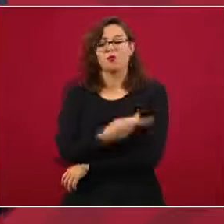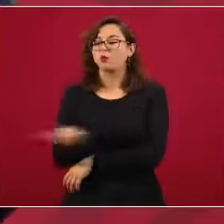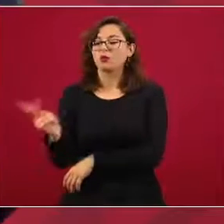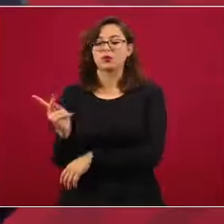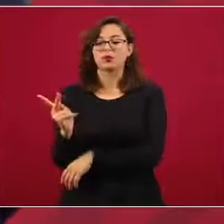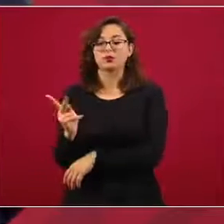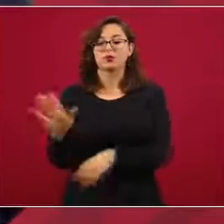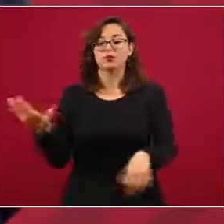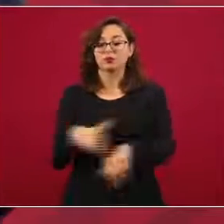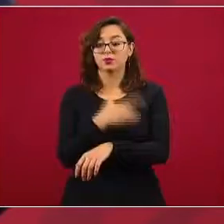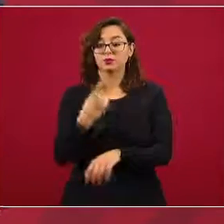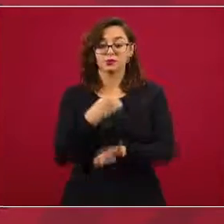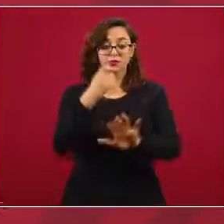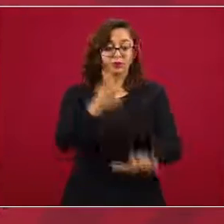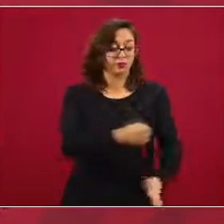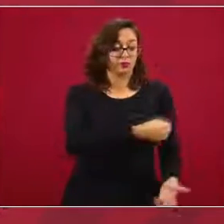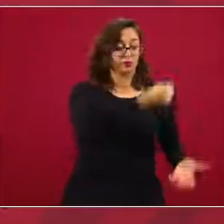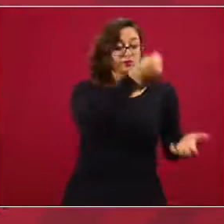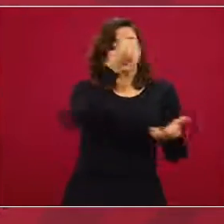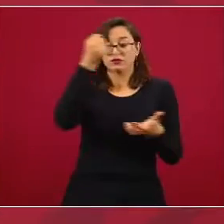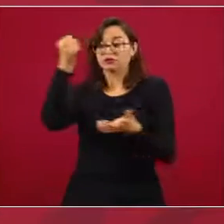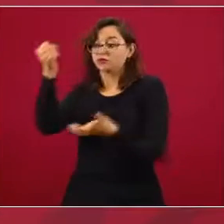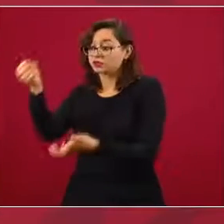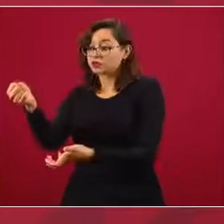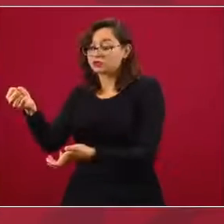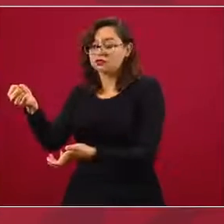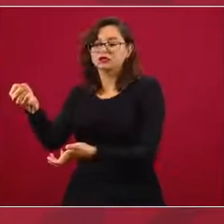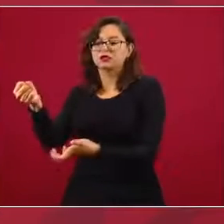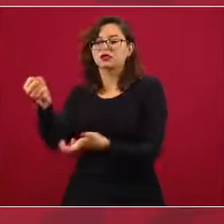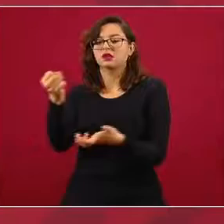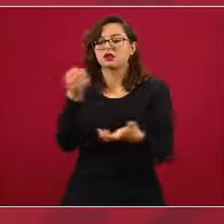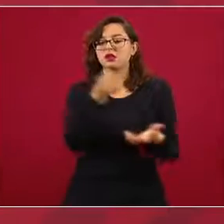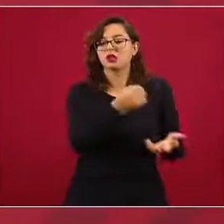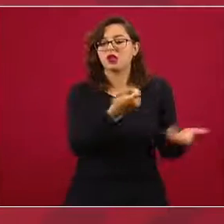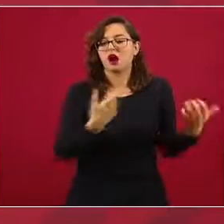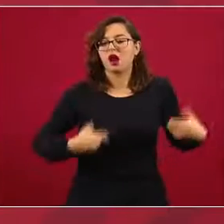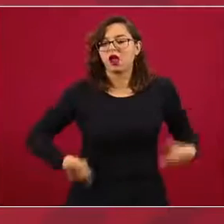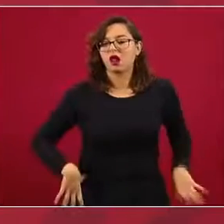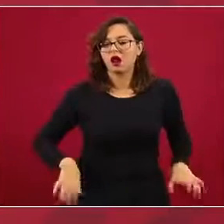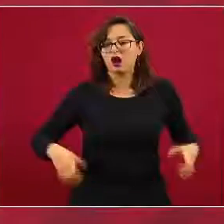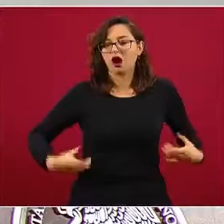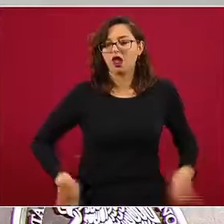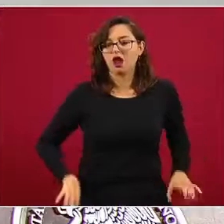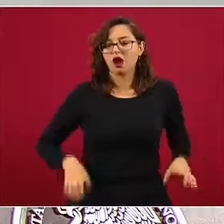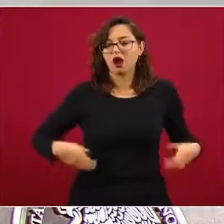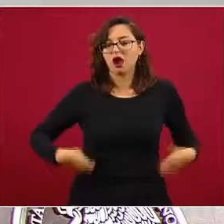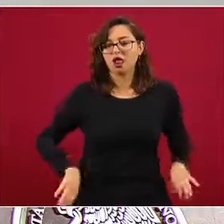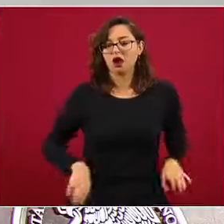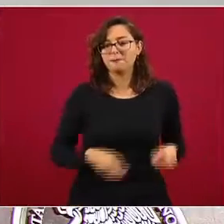tenía que destinarse a ellos se lo robaban.